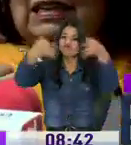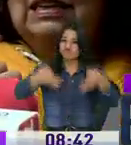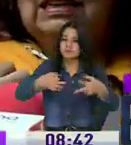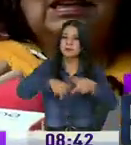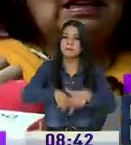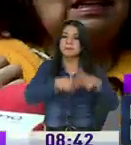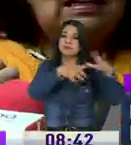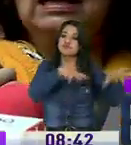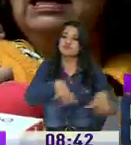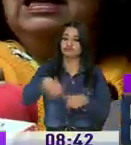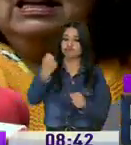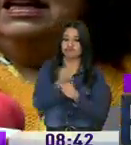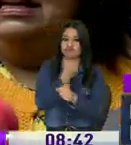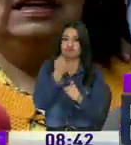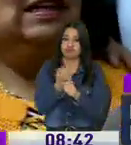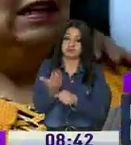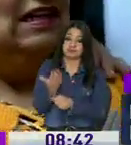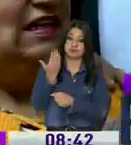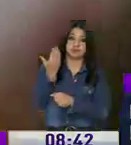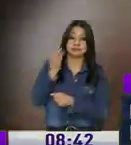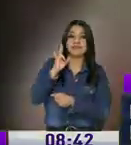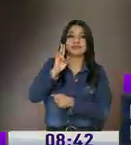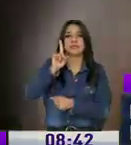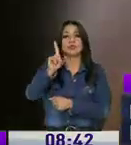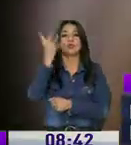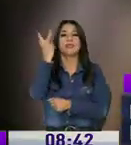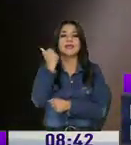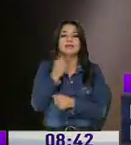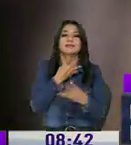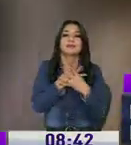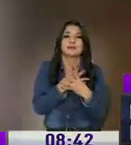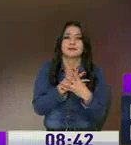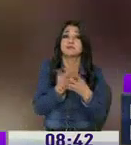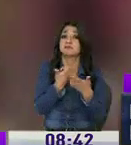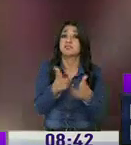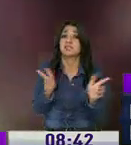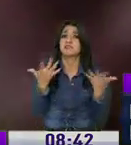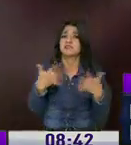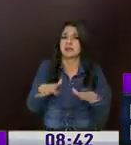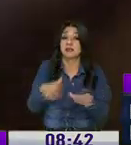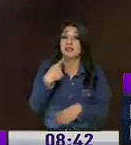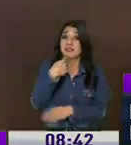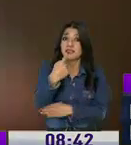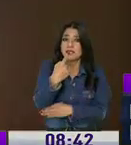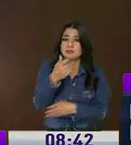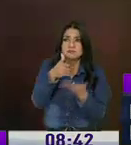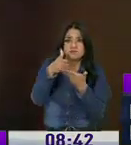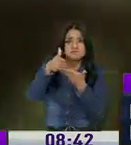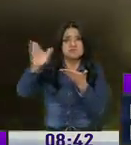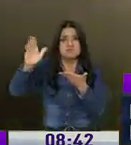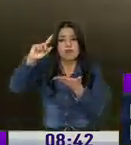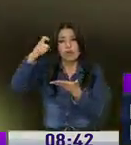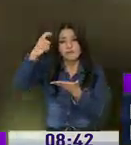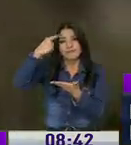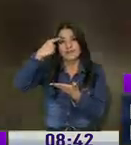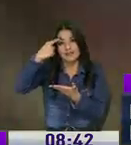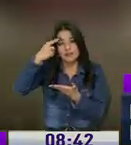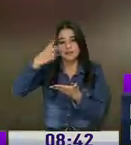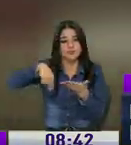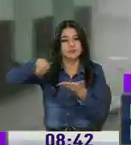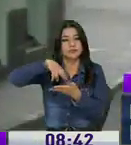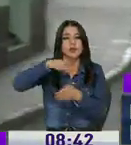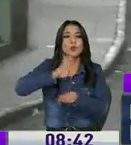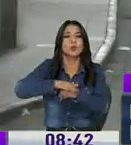sus actividades, luego de haber permanecido 71 días detenida, por supuestamente intentar desestabilizar al gobierno